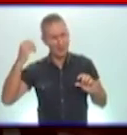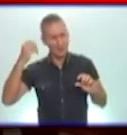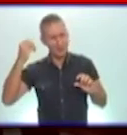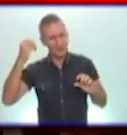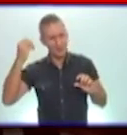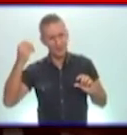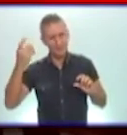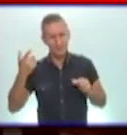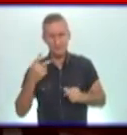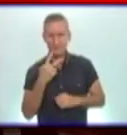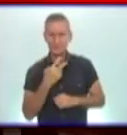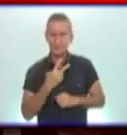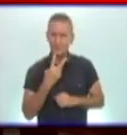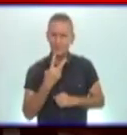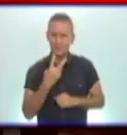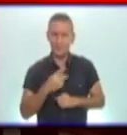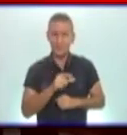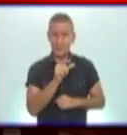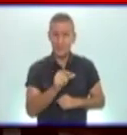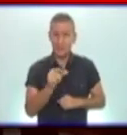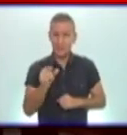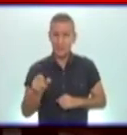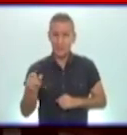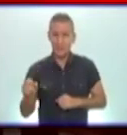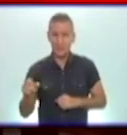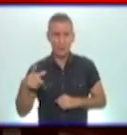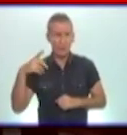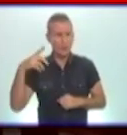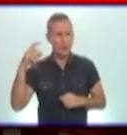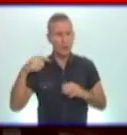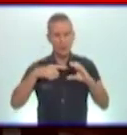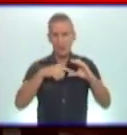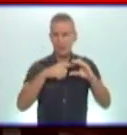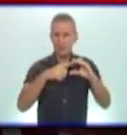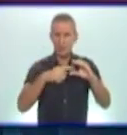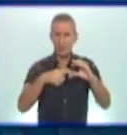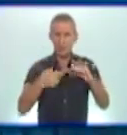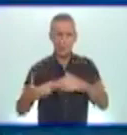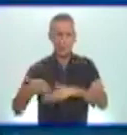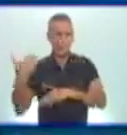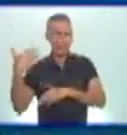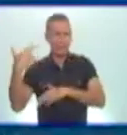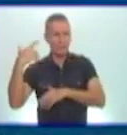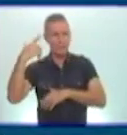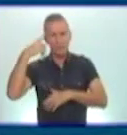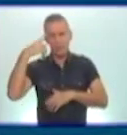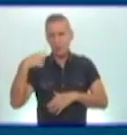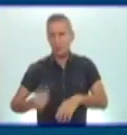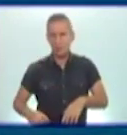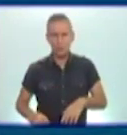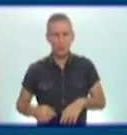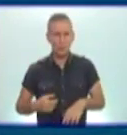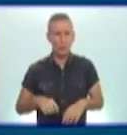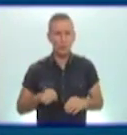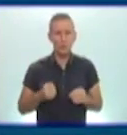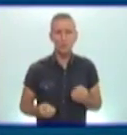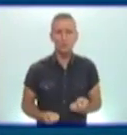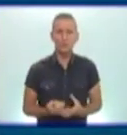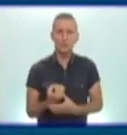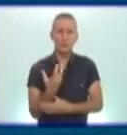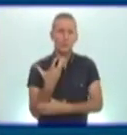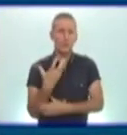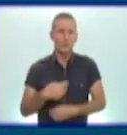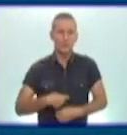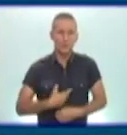ver. Las personas sin conocimientos de su pasado, su origen y su cultura son como un árbol